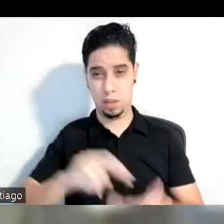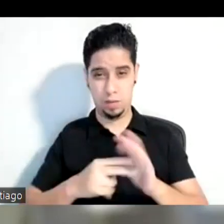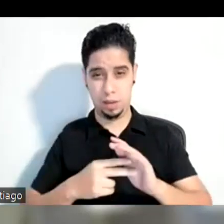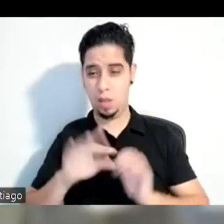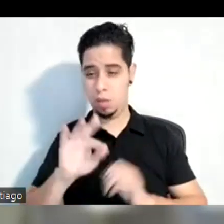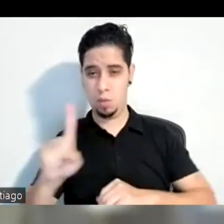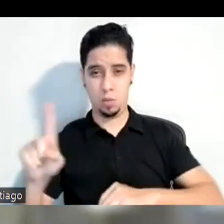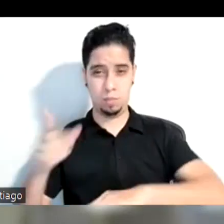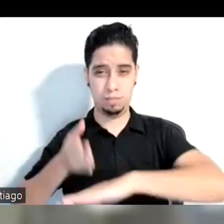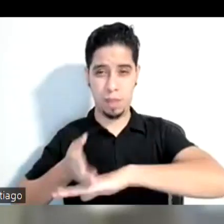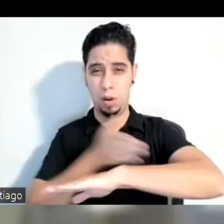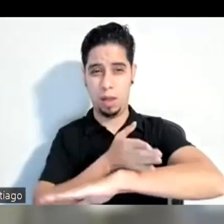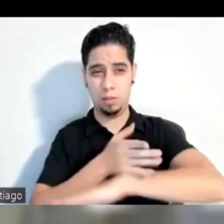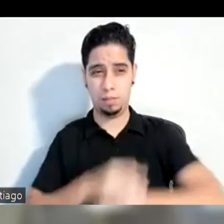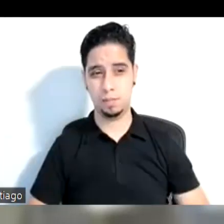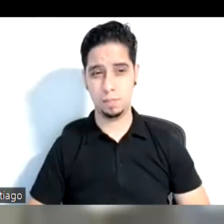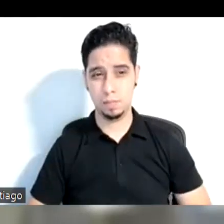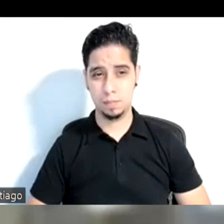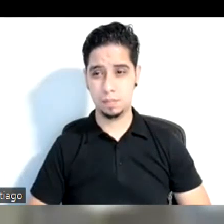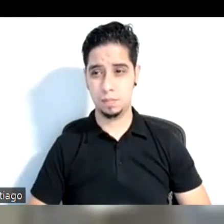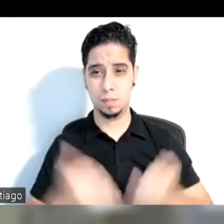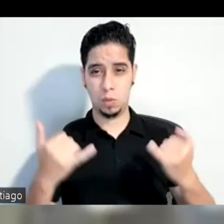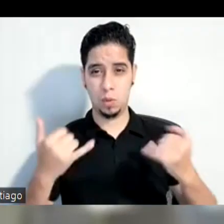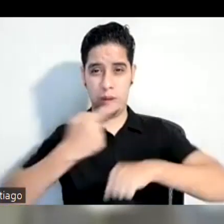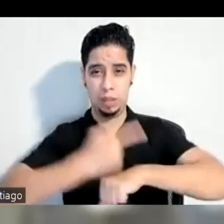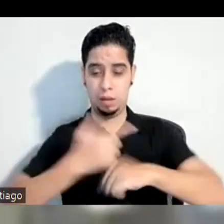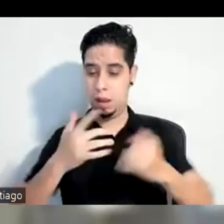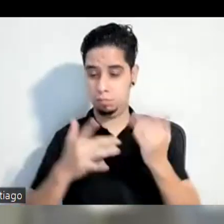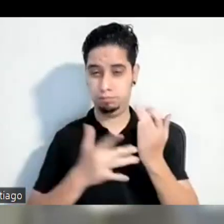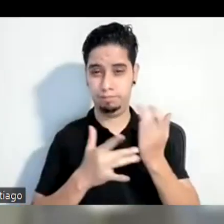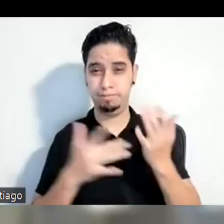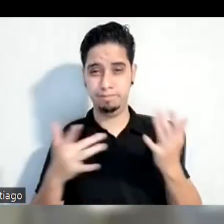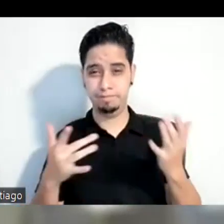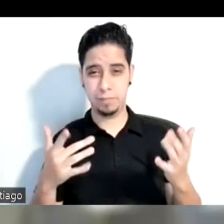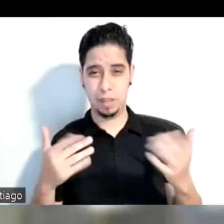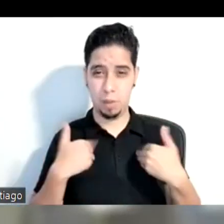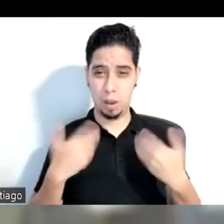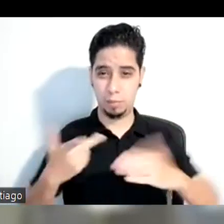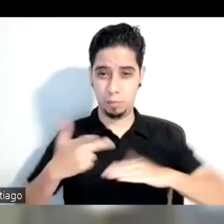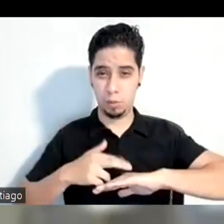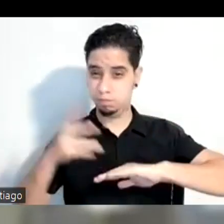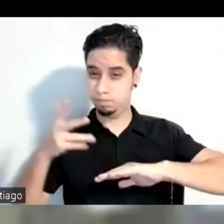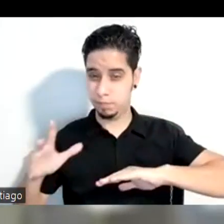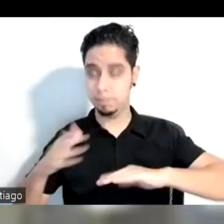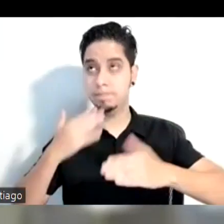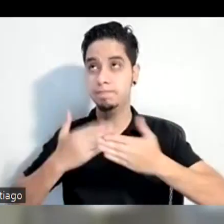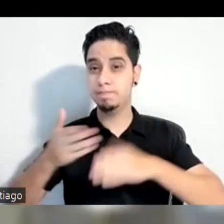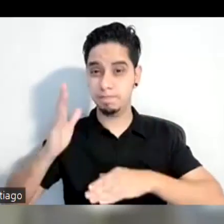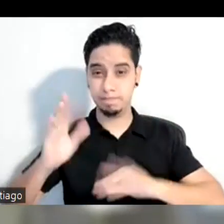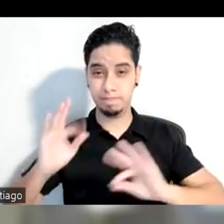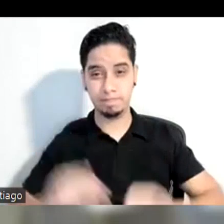eso no lo había escuchado. Sí, hoy en día, pues ya eso, la tecnología pues existe también en Puerto Rico, gracias a Dios.